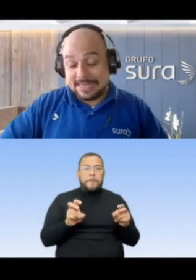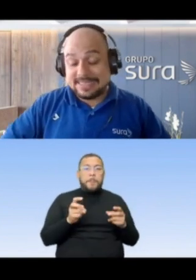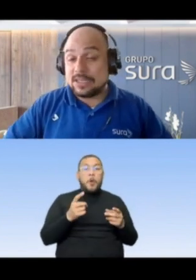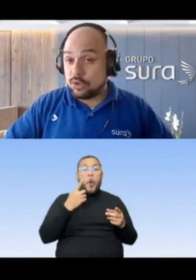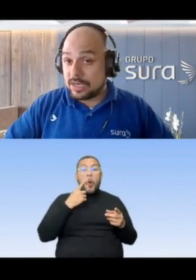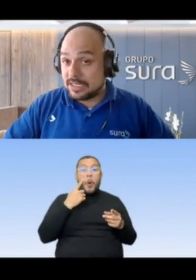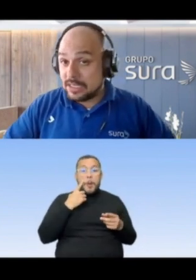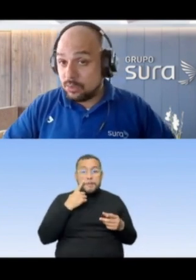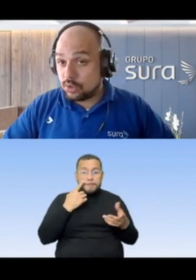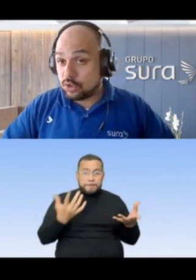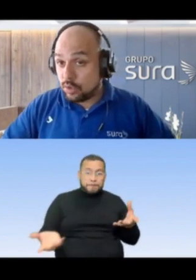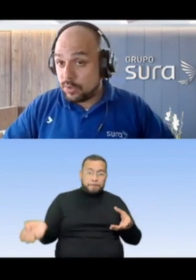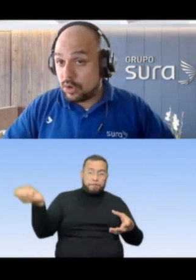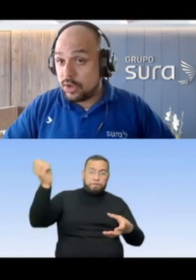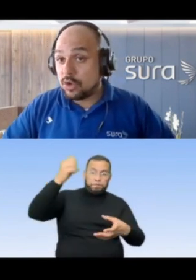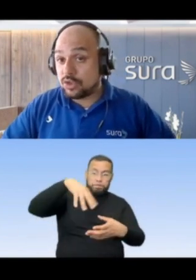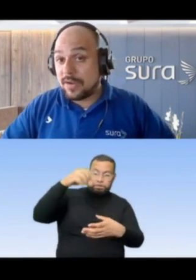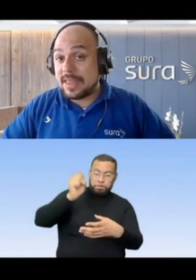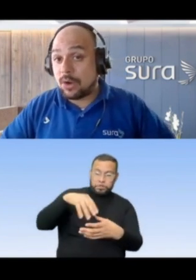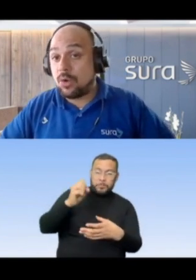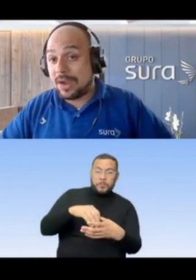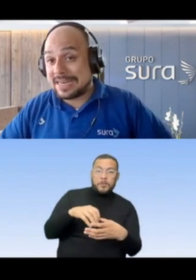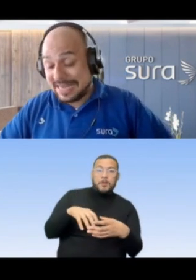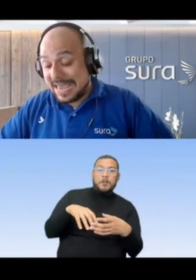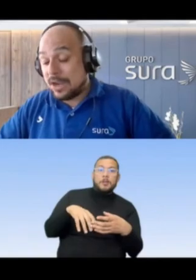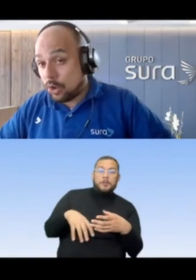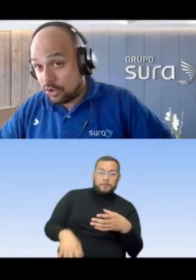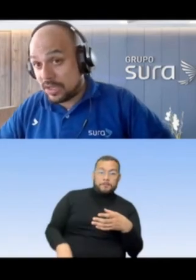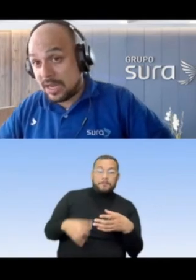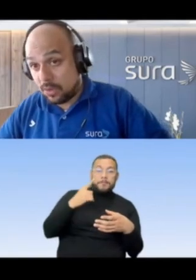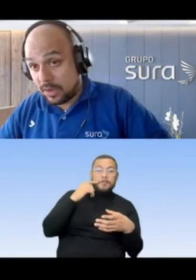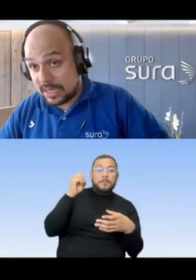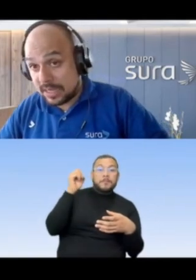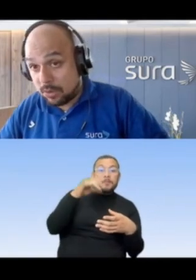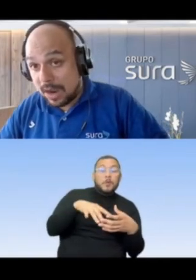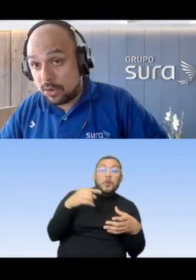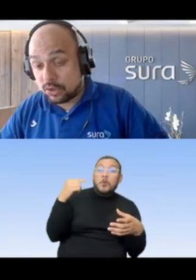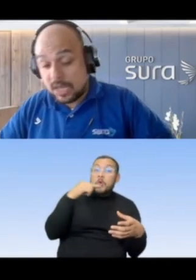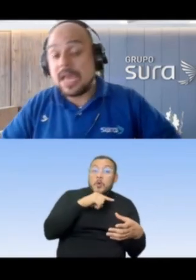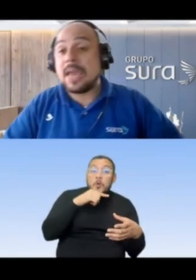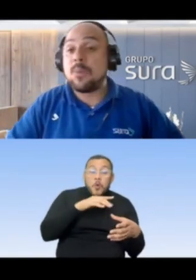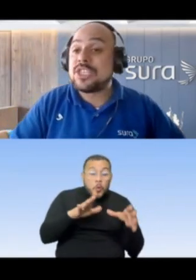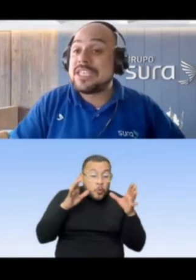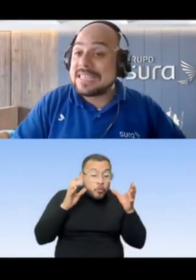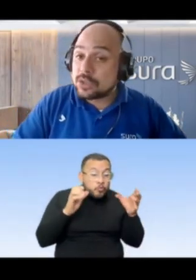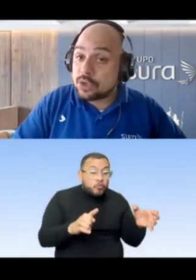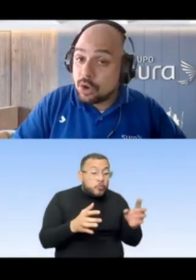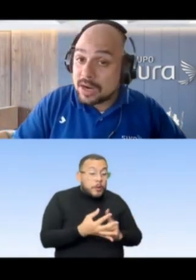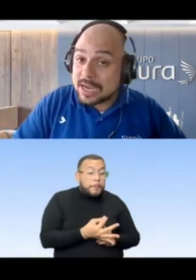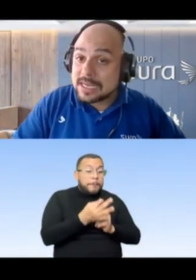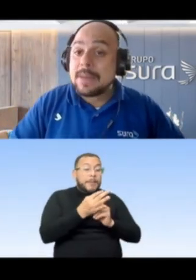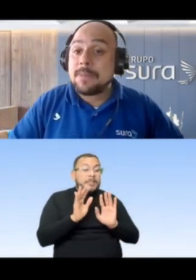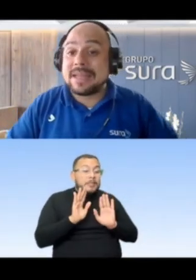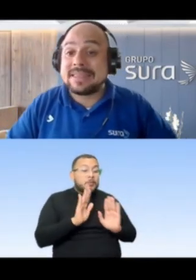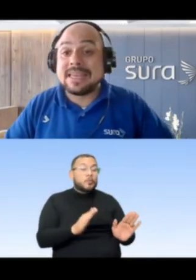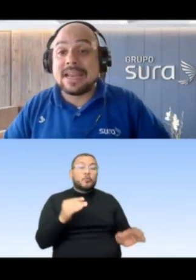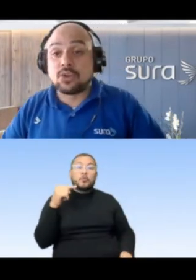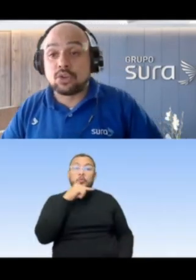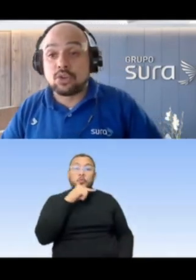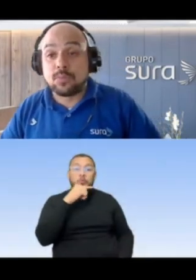envasado, que si esos residuos son biológicos, deben de colocarse en contenedores adecuados, en bolsitas